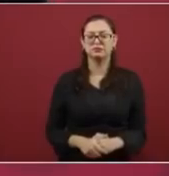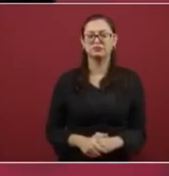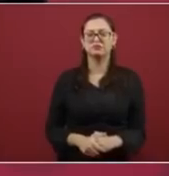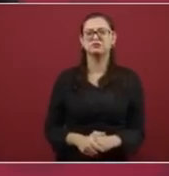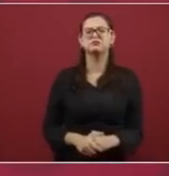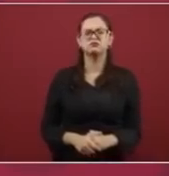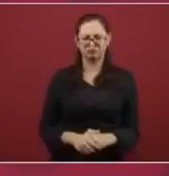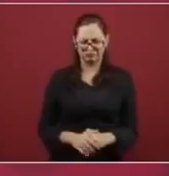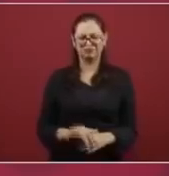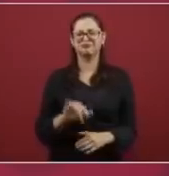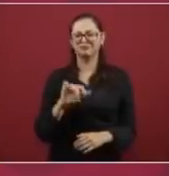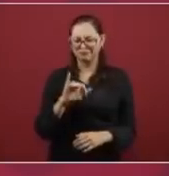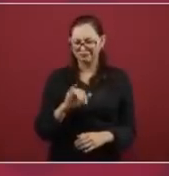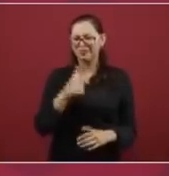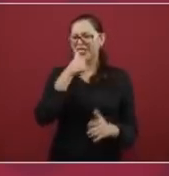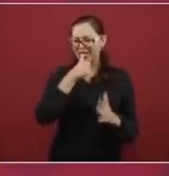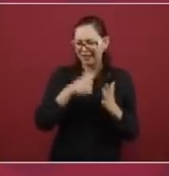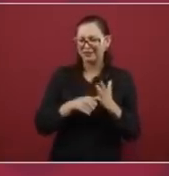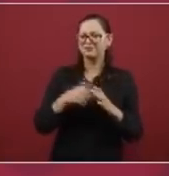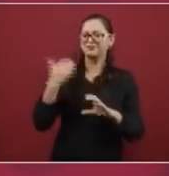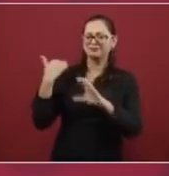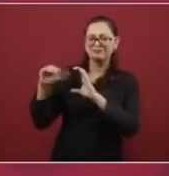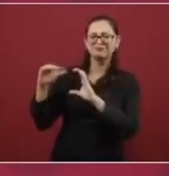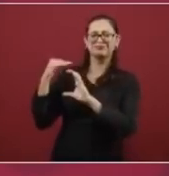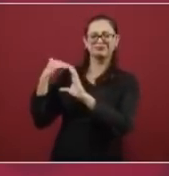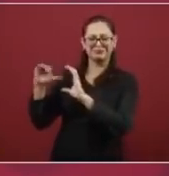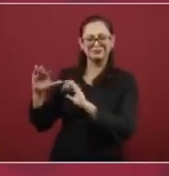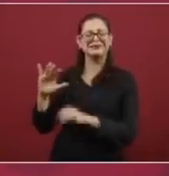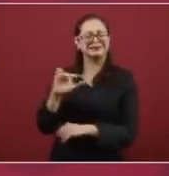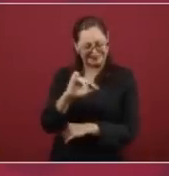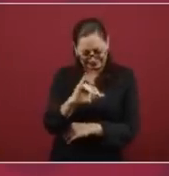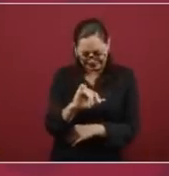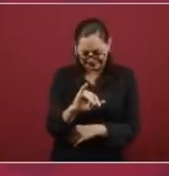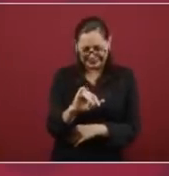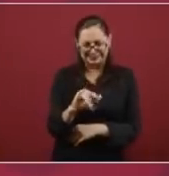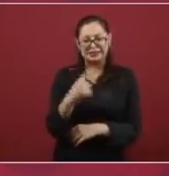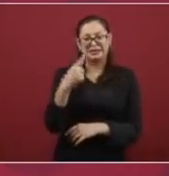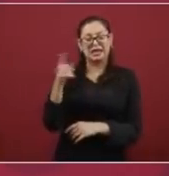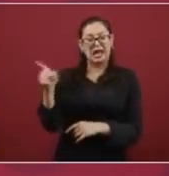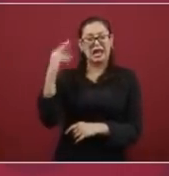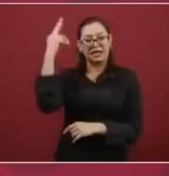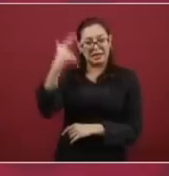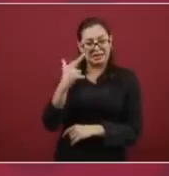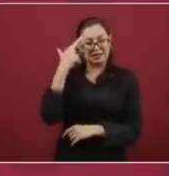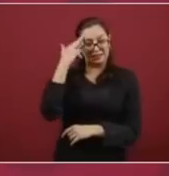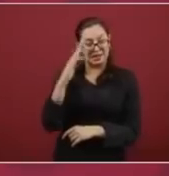envié las cartas, porque lo dije, tanto al rey Felipe